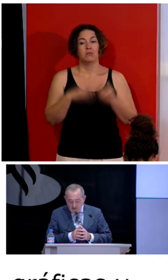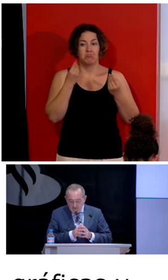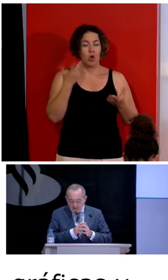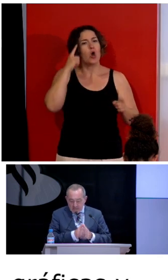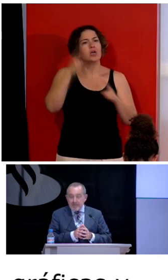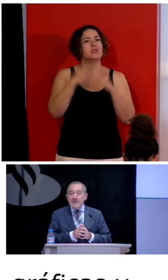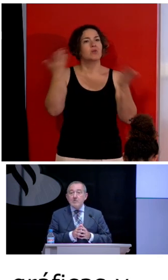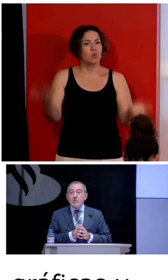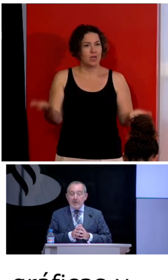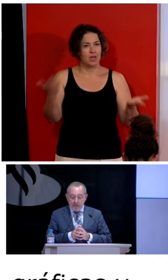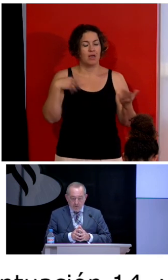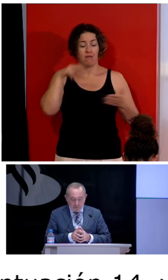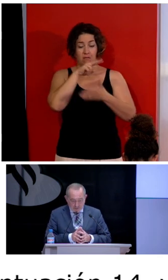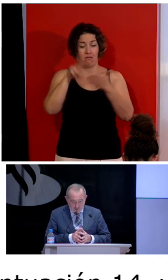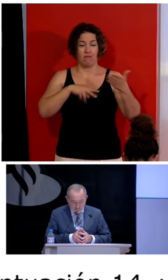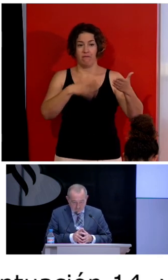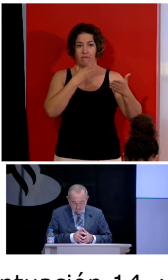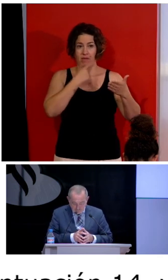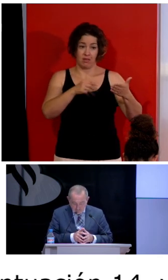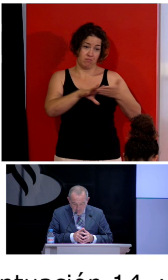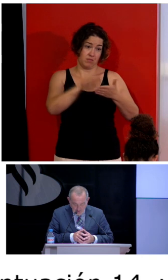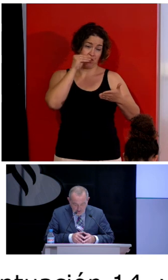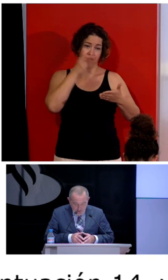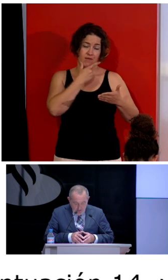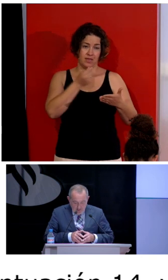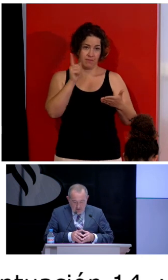es? Facilitar la lectura y la comprensión.